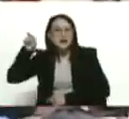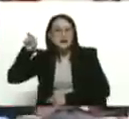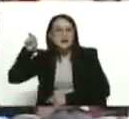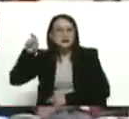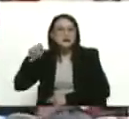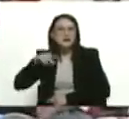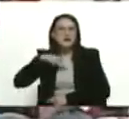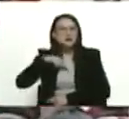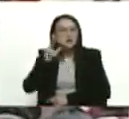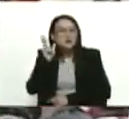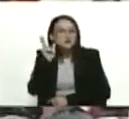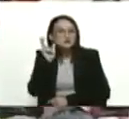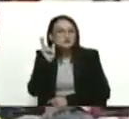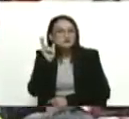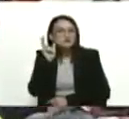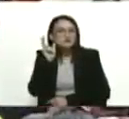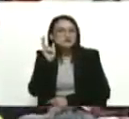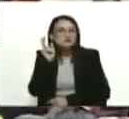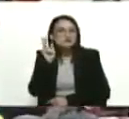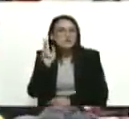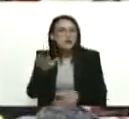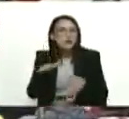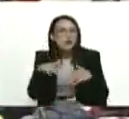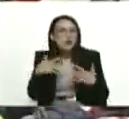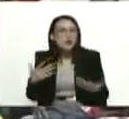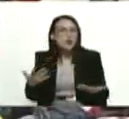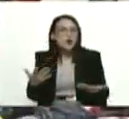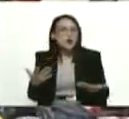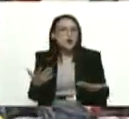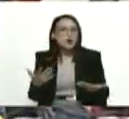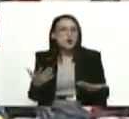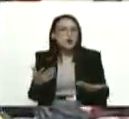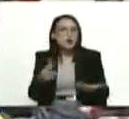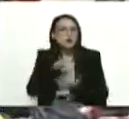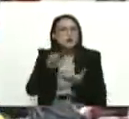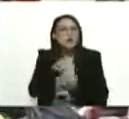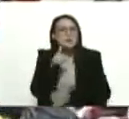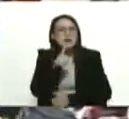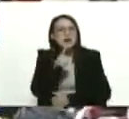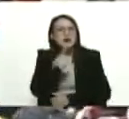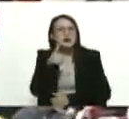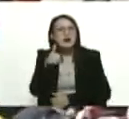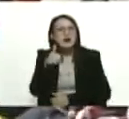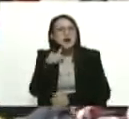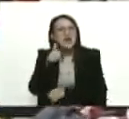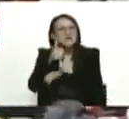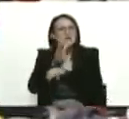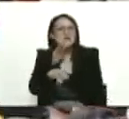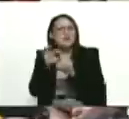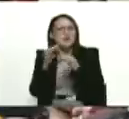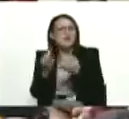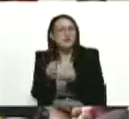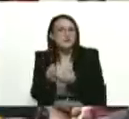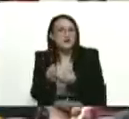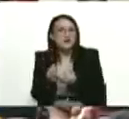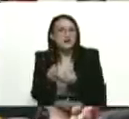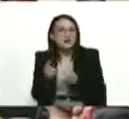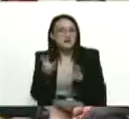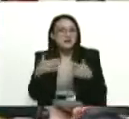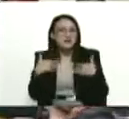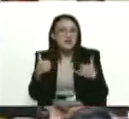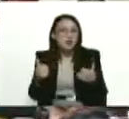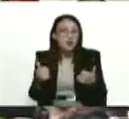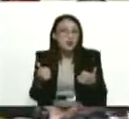obligados a clasificar, ¿ves?, cuál es el de urgencia. ¿Cuál es el problema de más urgencia en una familia? La salud.